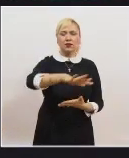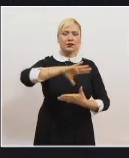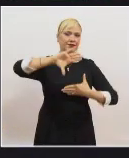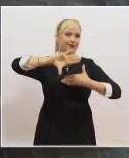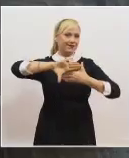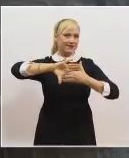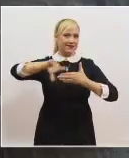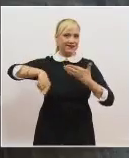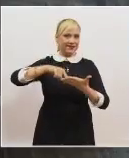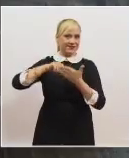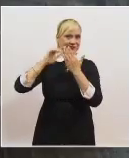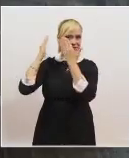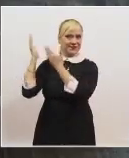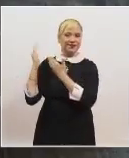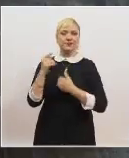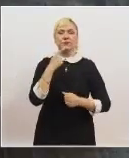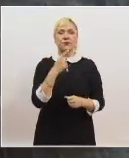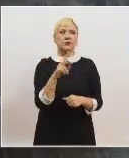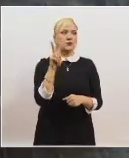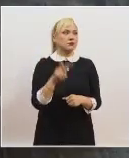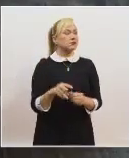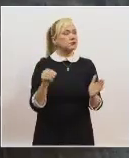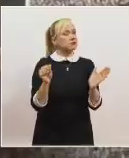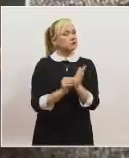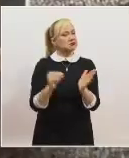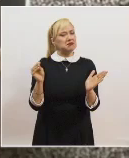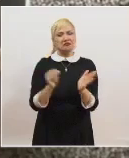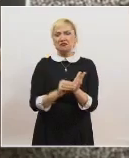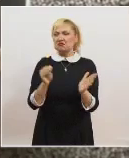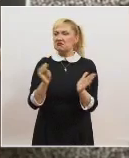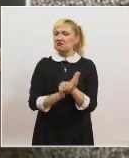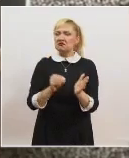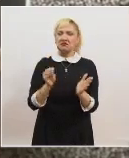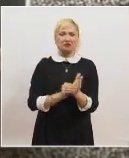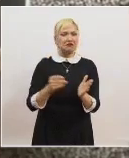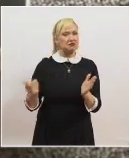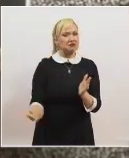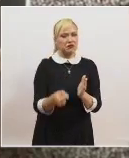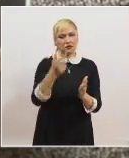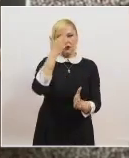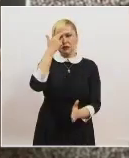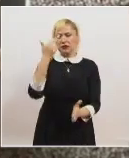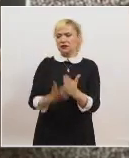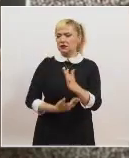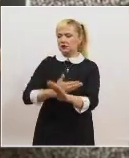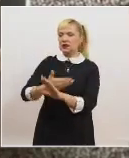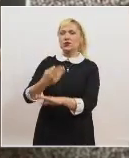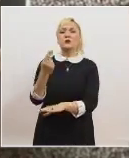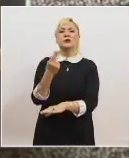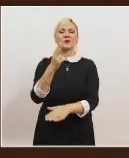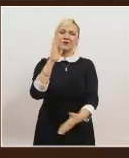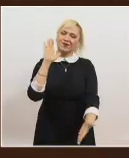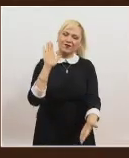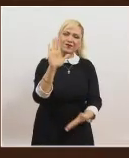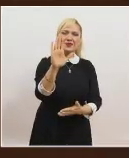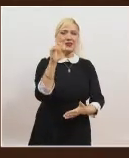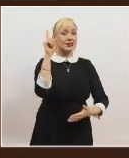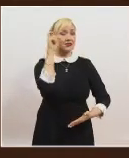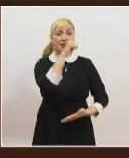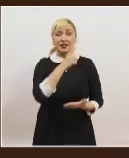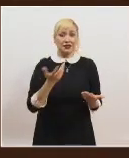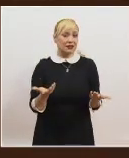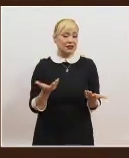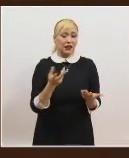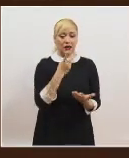del país, destacó la persistencia de esta grave violación y los retos para erradicarla. De diciembre